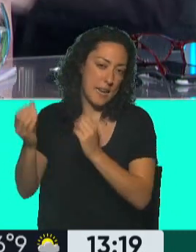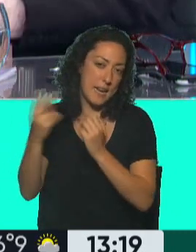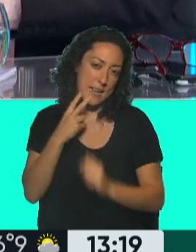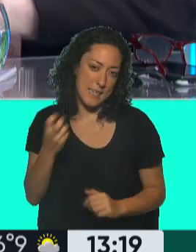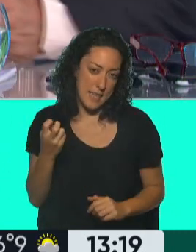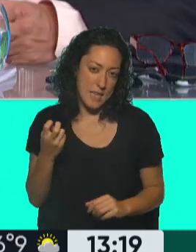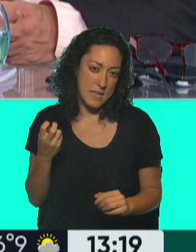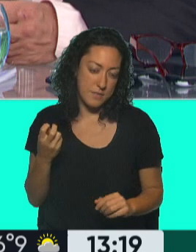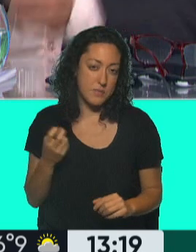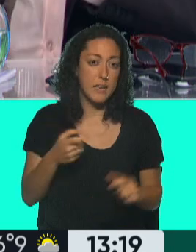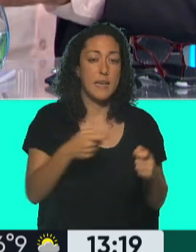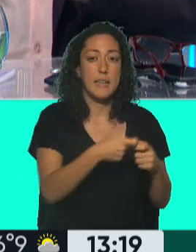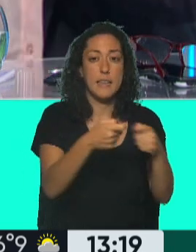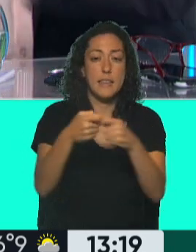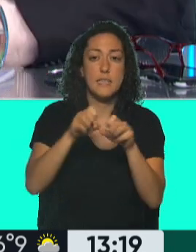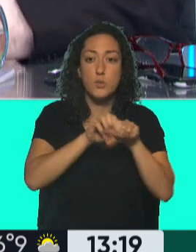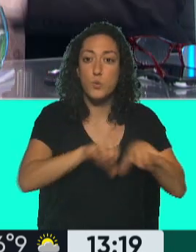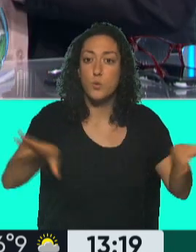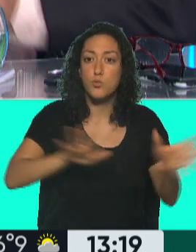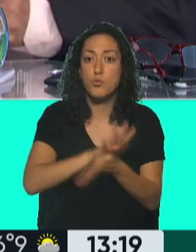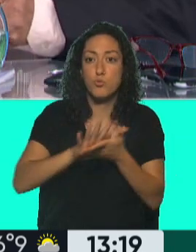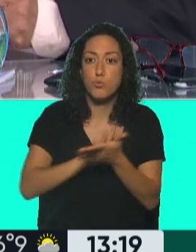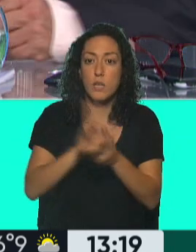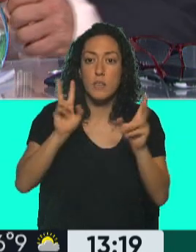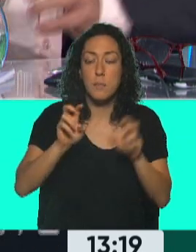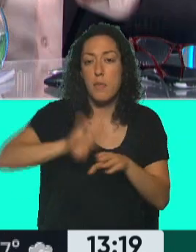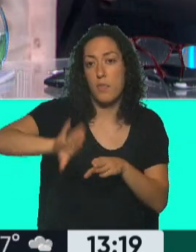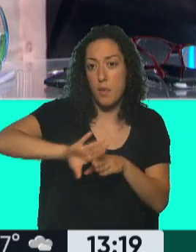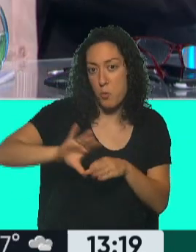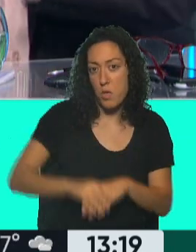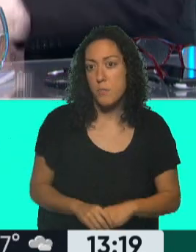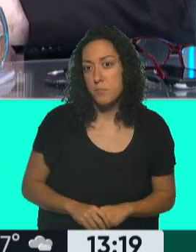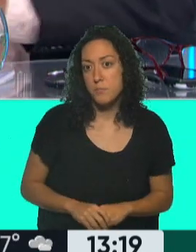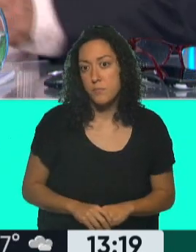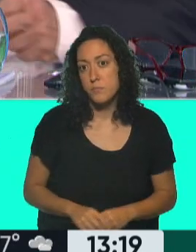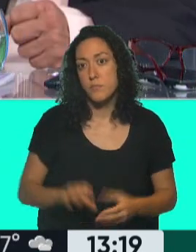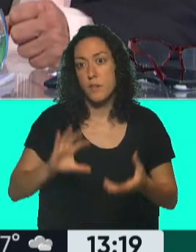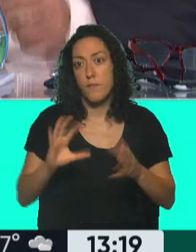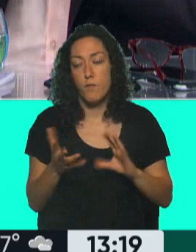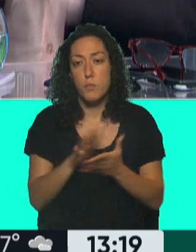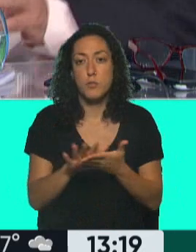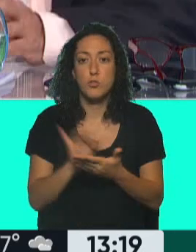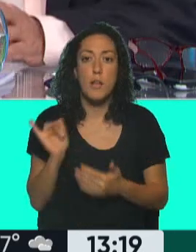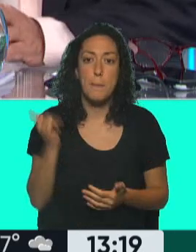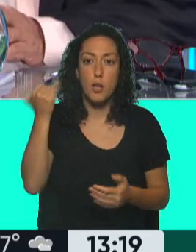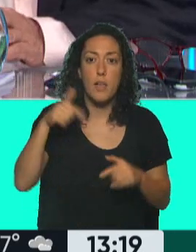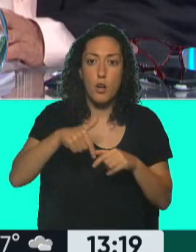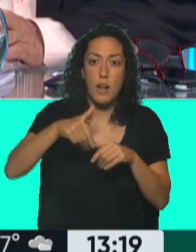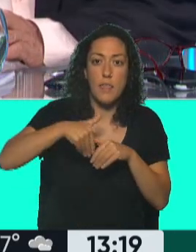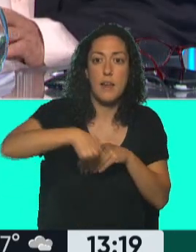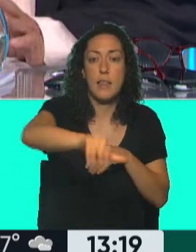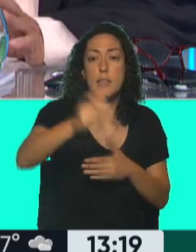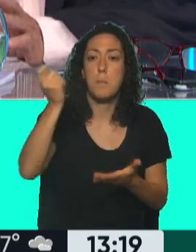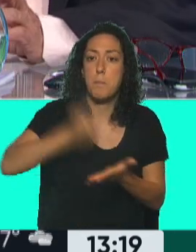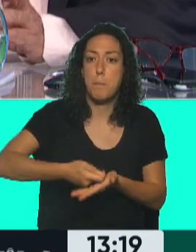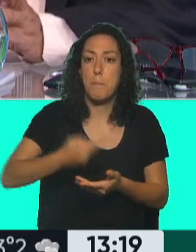se sienta con la distribuidora si le propone resolvamos el tema de la deuda veamos la mejor forma de resolverlo Pero de aquí en adelante me tienen que